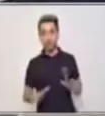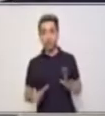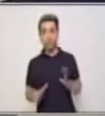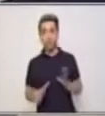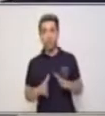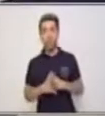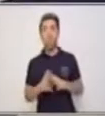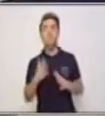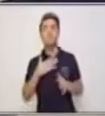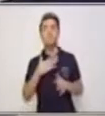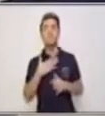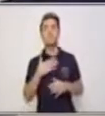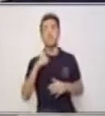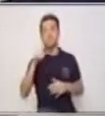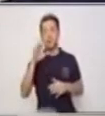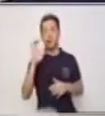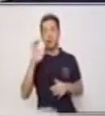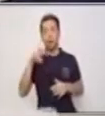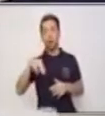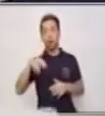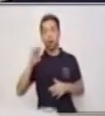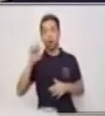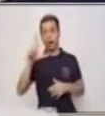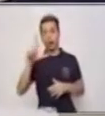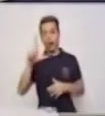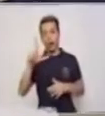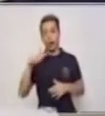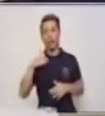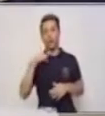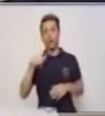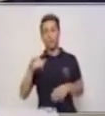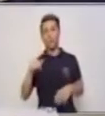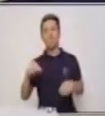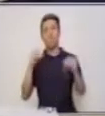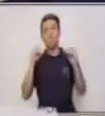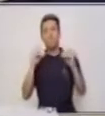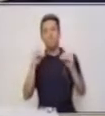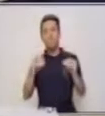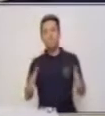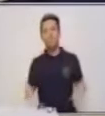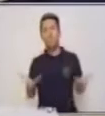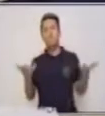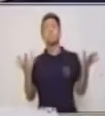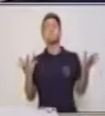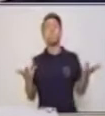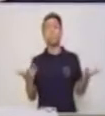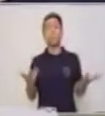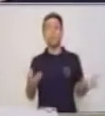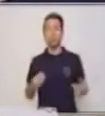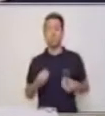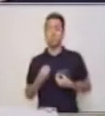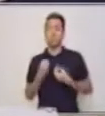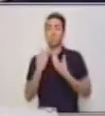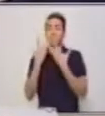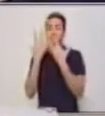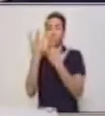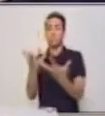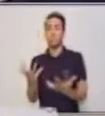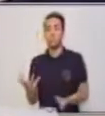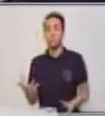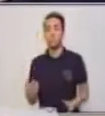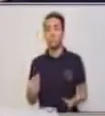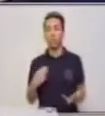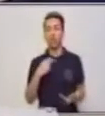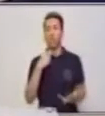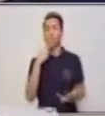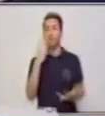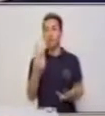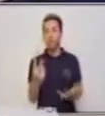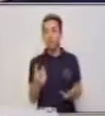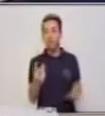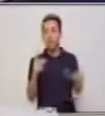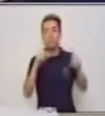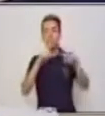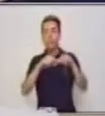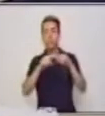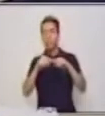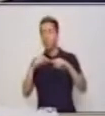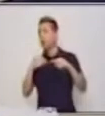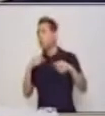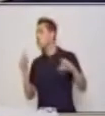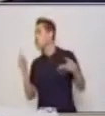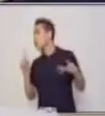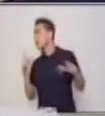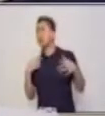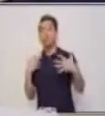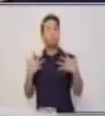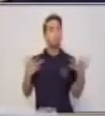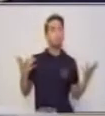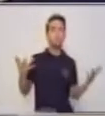Soy Leonel Ramos y en esta oportunidad voy a desarrollar el tema de la expresión oral según el contexto donde estemos,